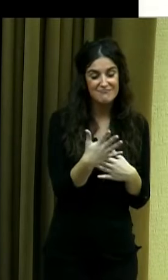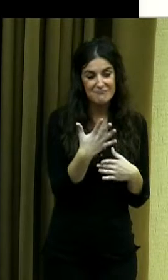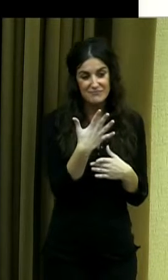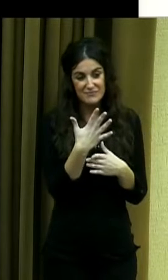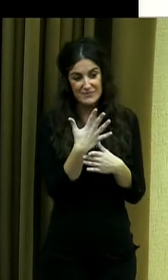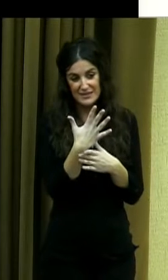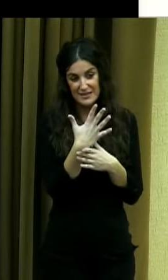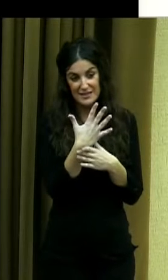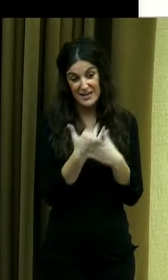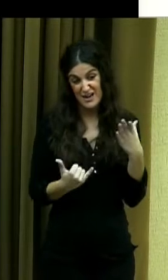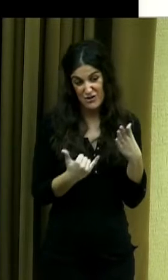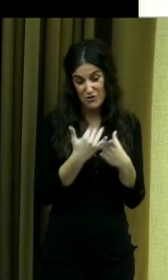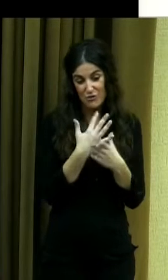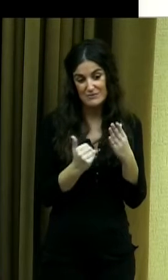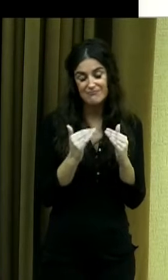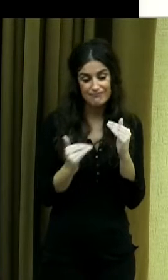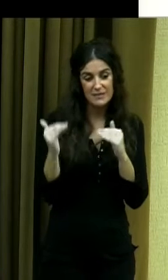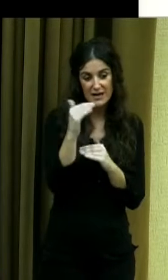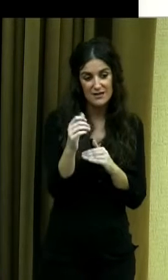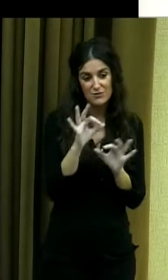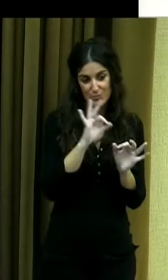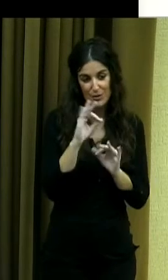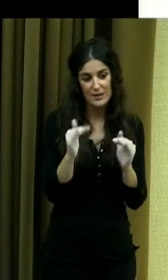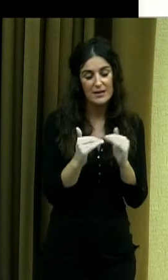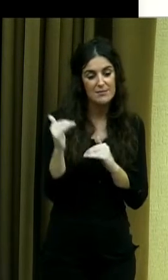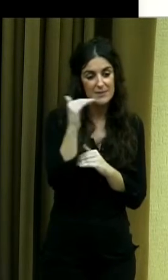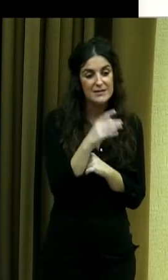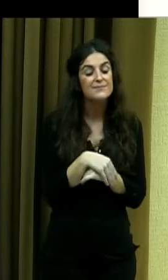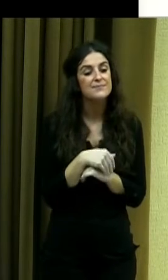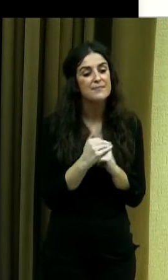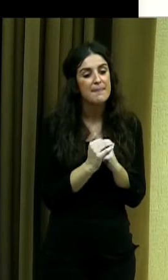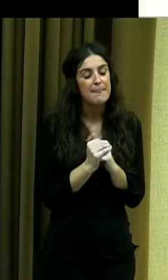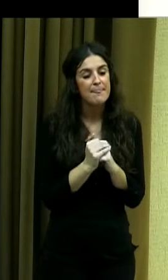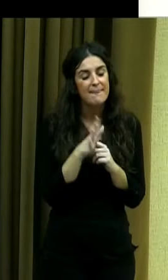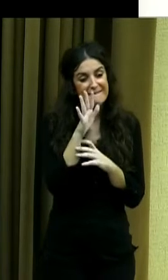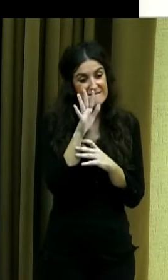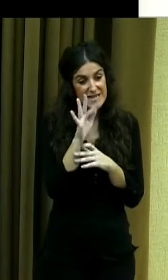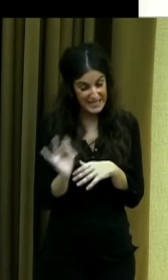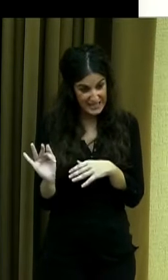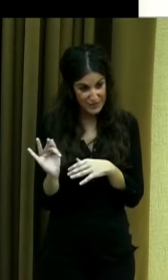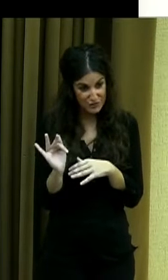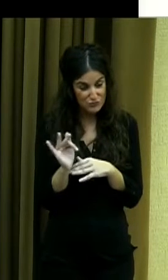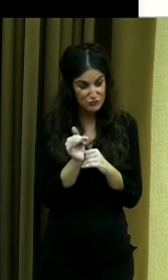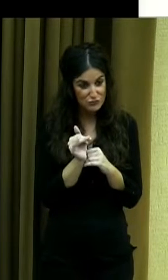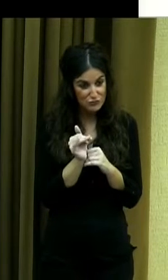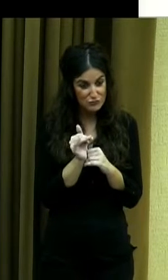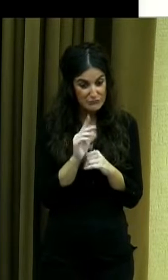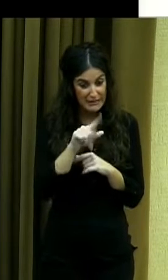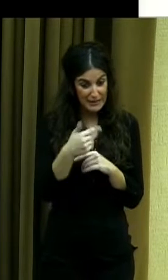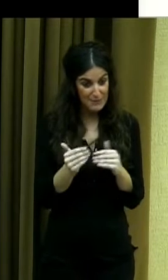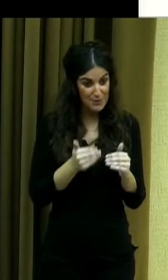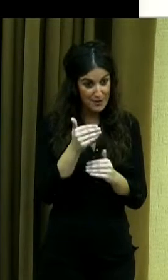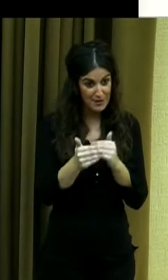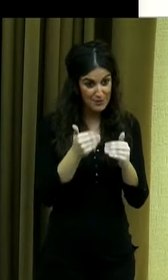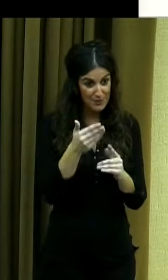muy alto. Bien por falsos negativos, niños a los que se le da por normales y posteriormente en la evolución se identifica